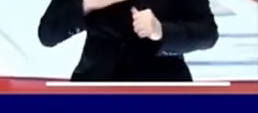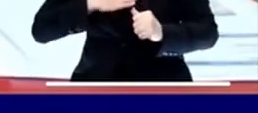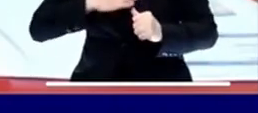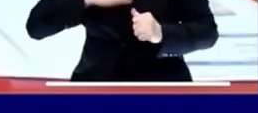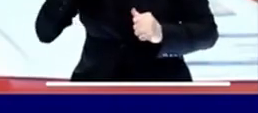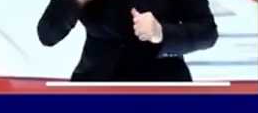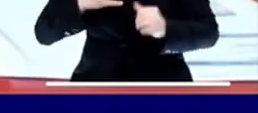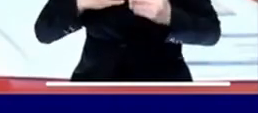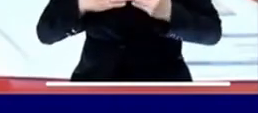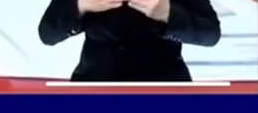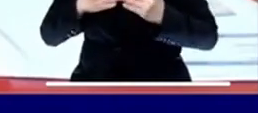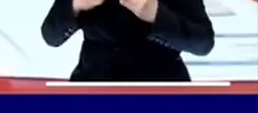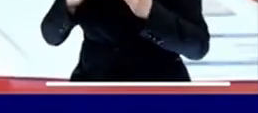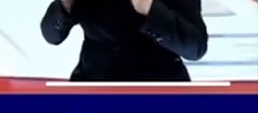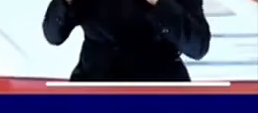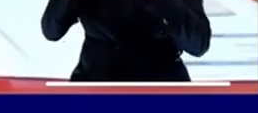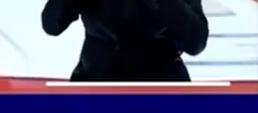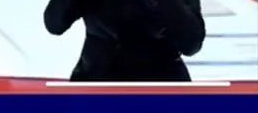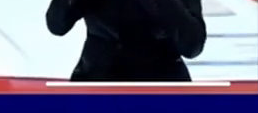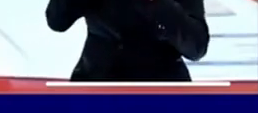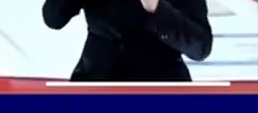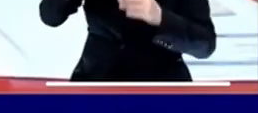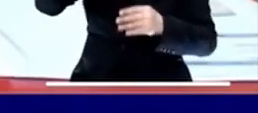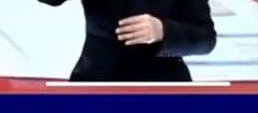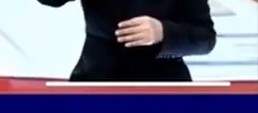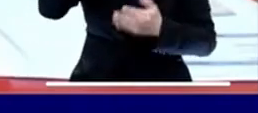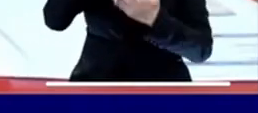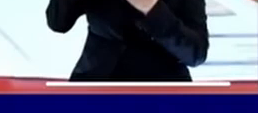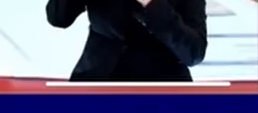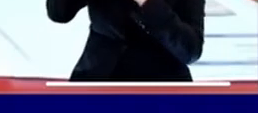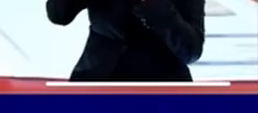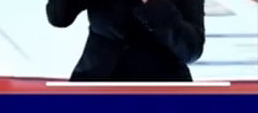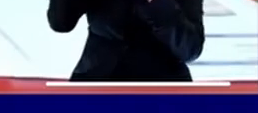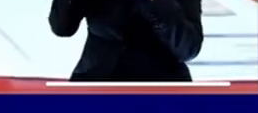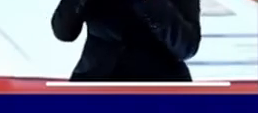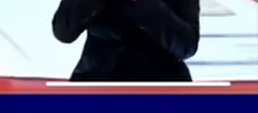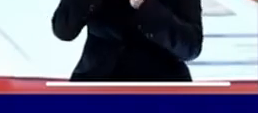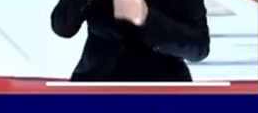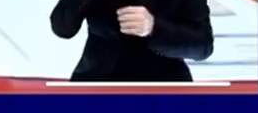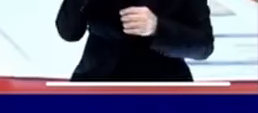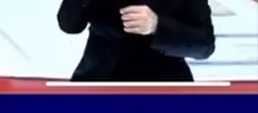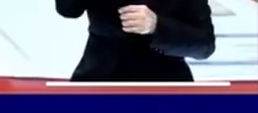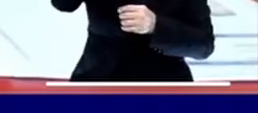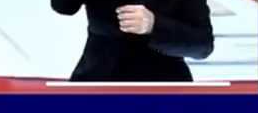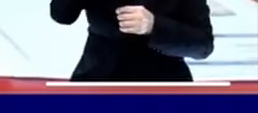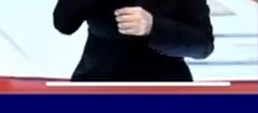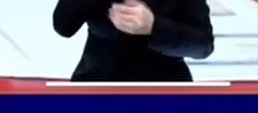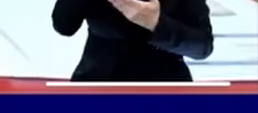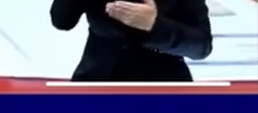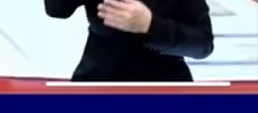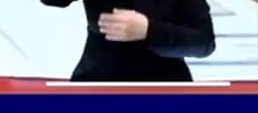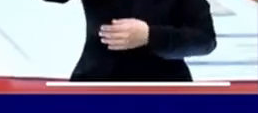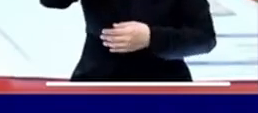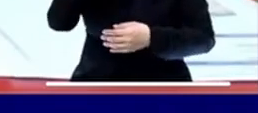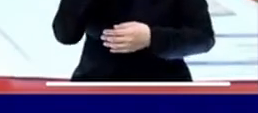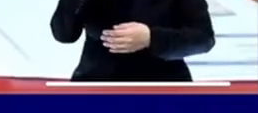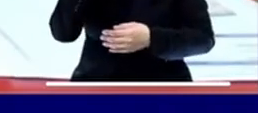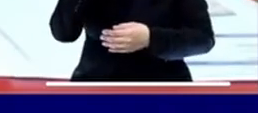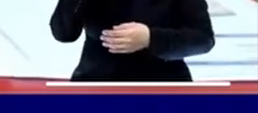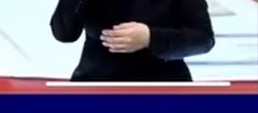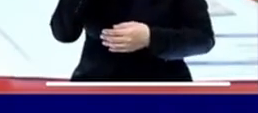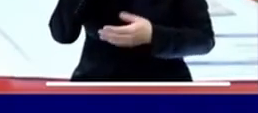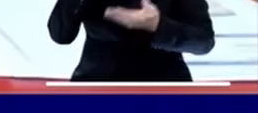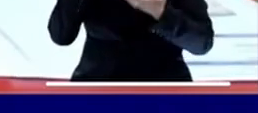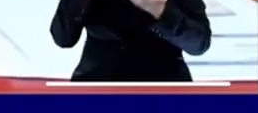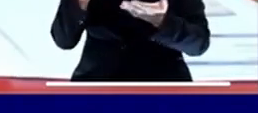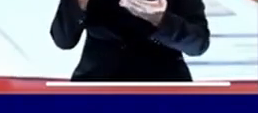para nuestro Dios, porque Él es el que debe ser resaltado primeramente. Así que extiendo